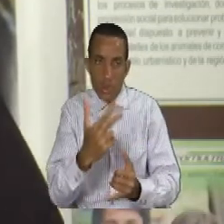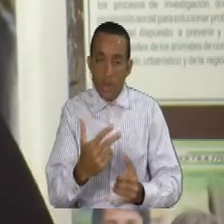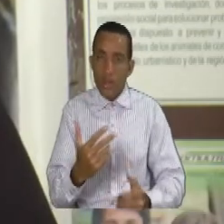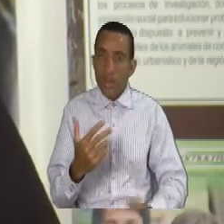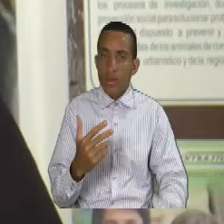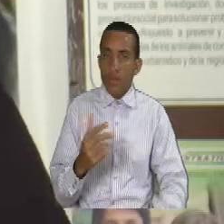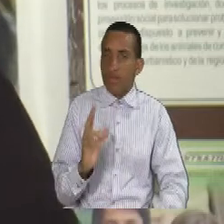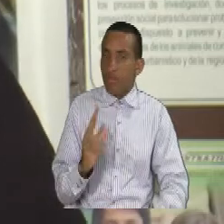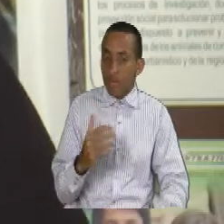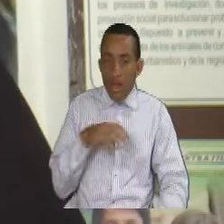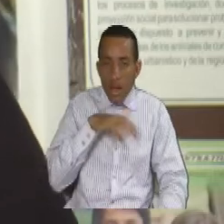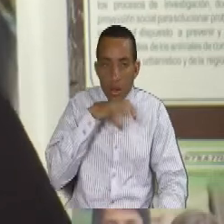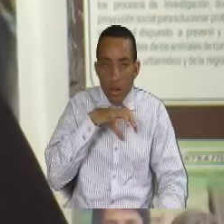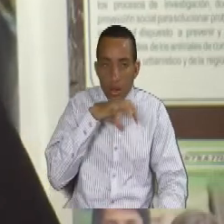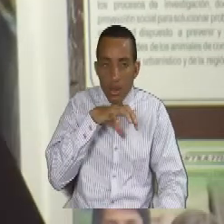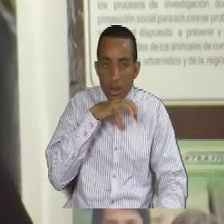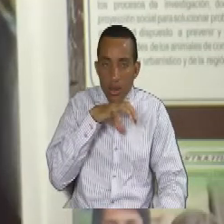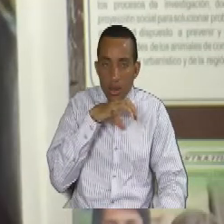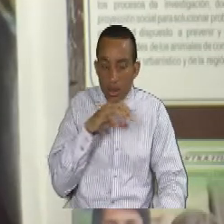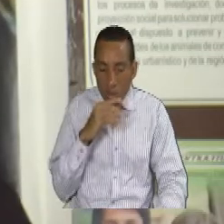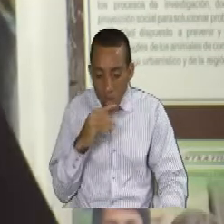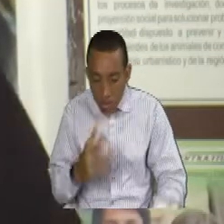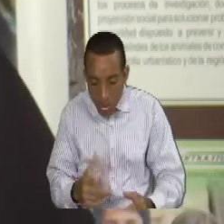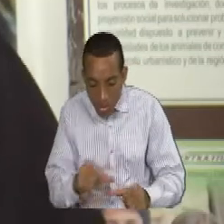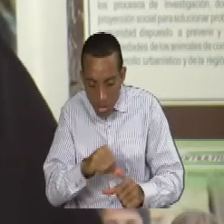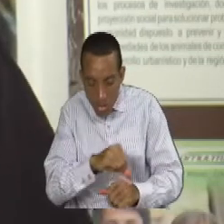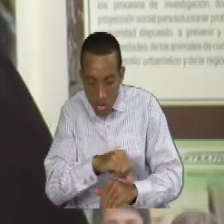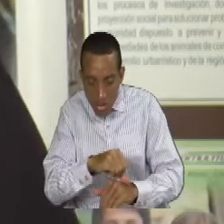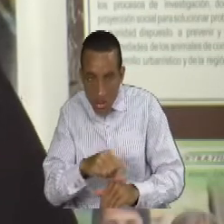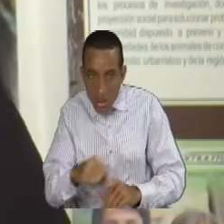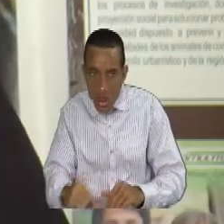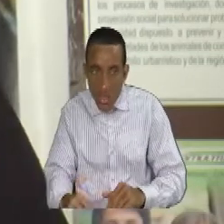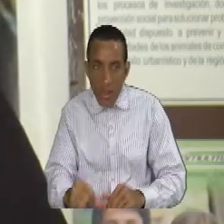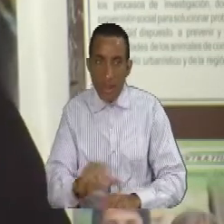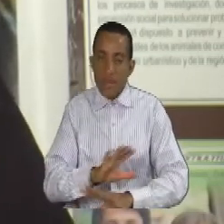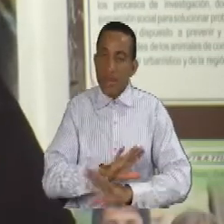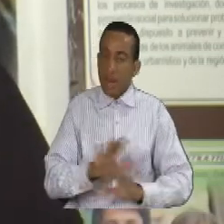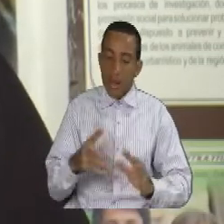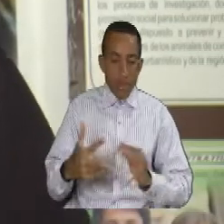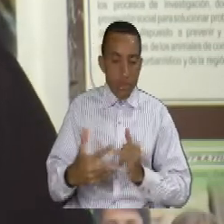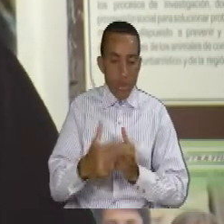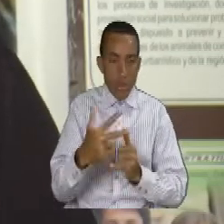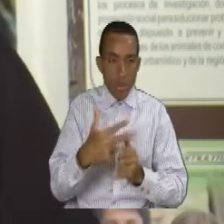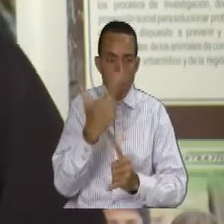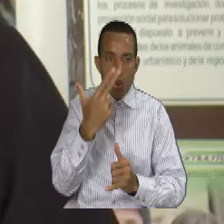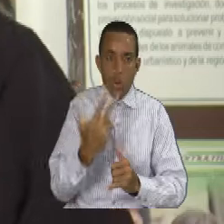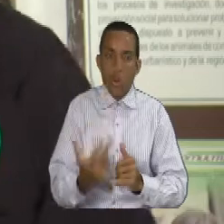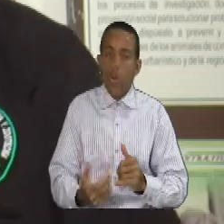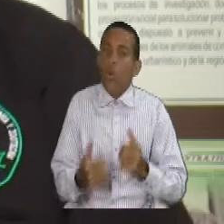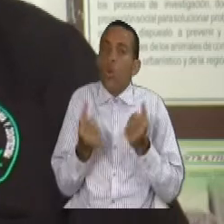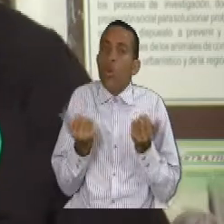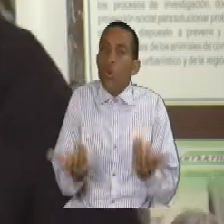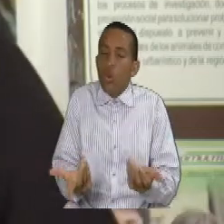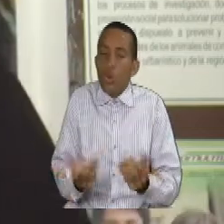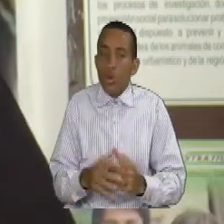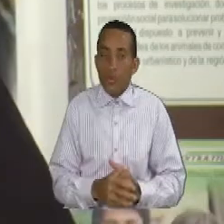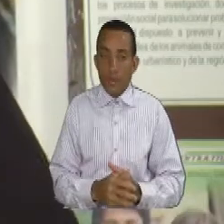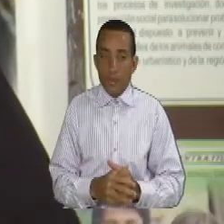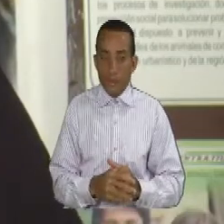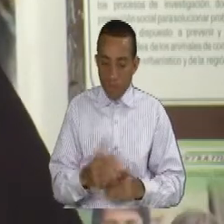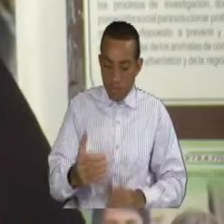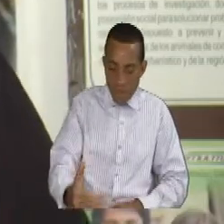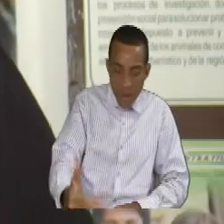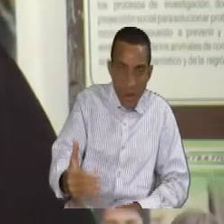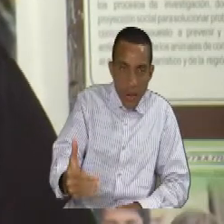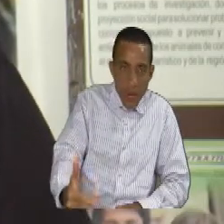también otro televidente me pregunta sobre su gatica. Entonces, ¿a qué edad es la más adecuada para esterilizarla? Bien, pues mire, la